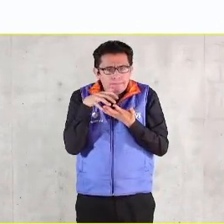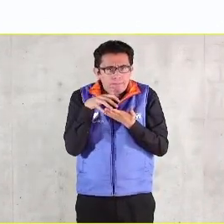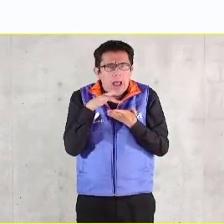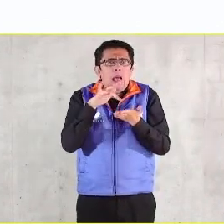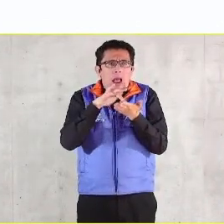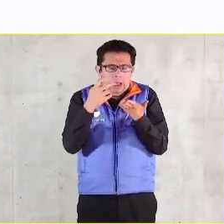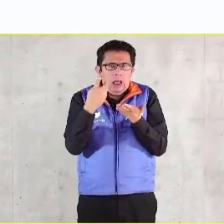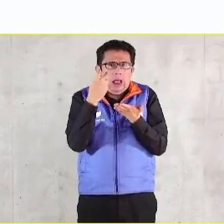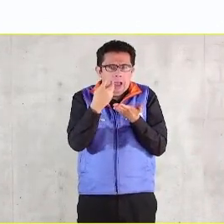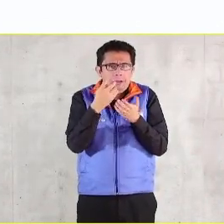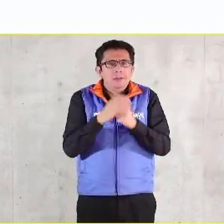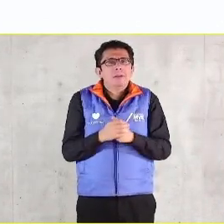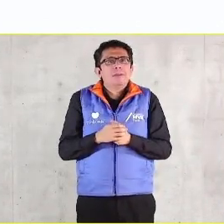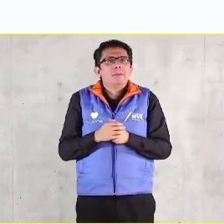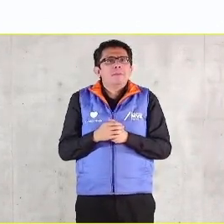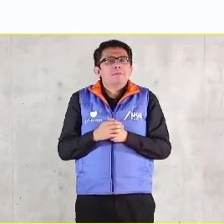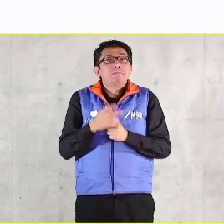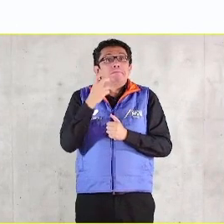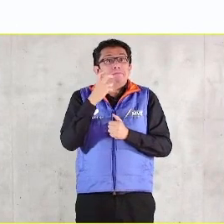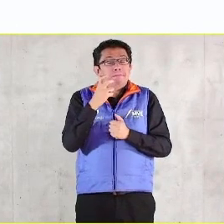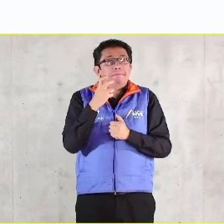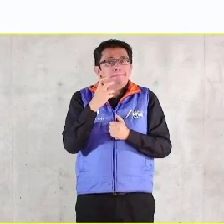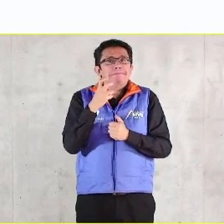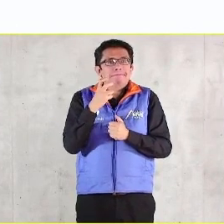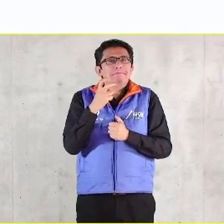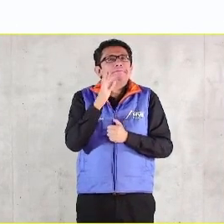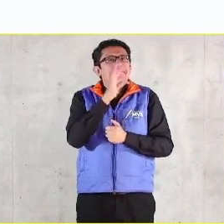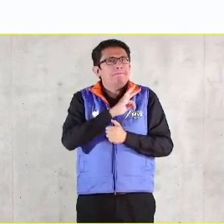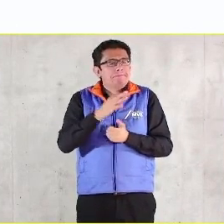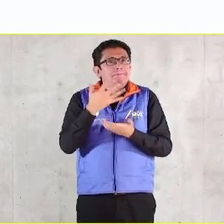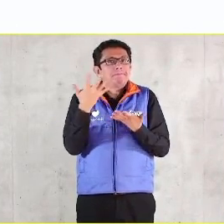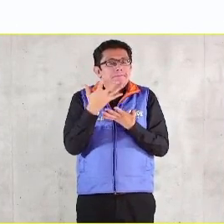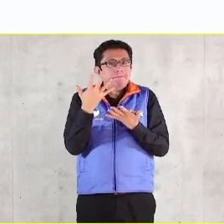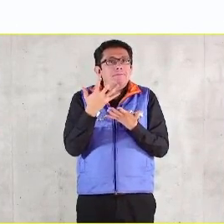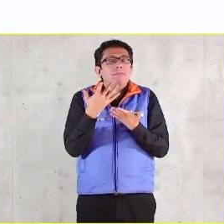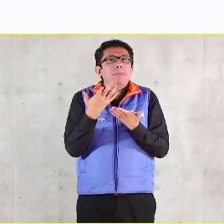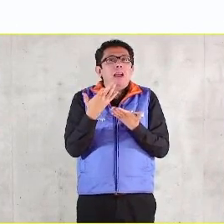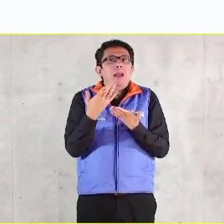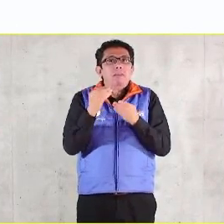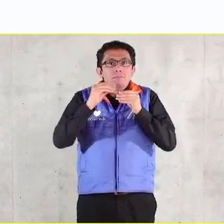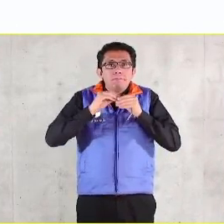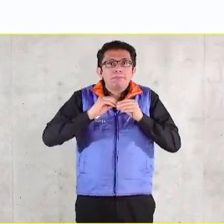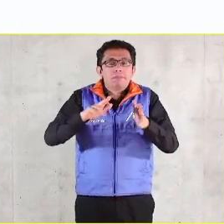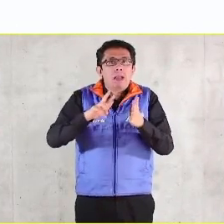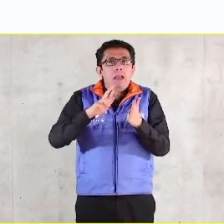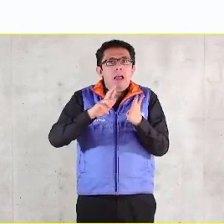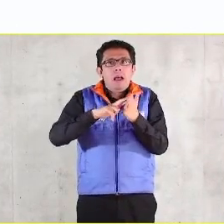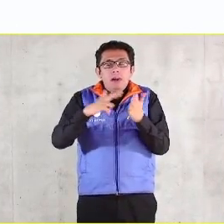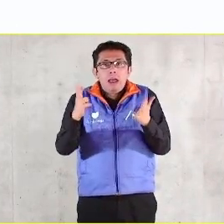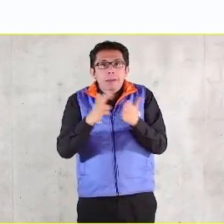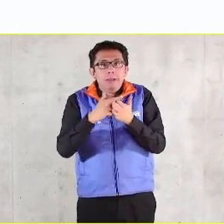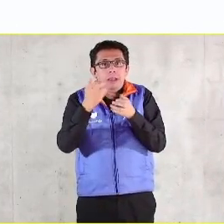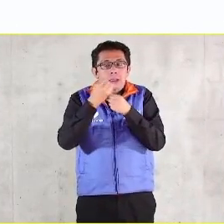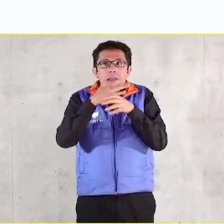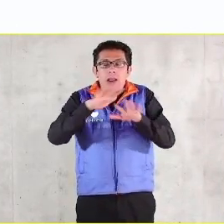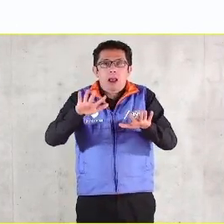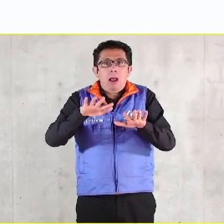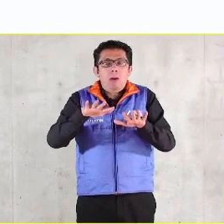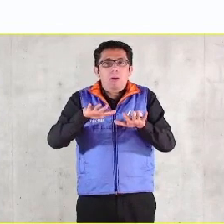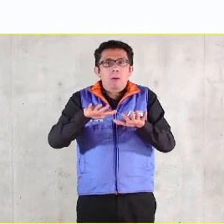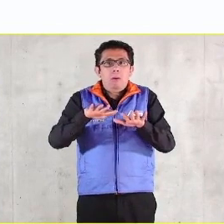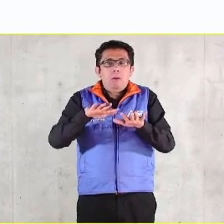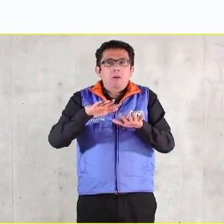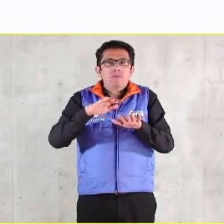del instrumento. Y esto nos permita hacer publicaciones en las revistas internacionales con validez internacional